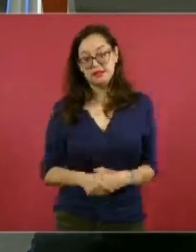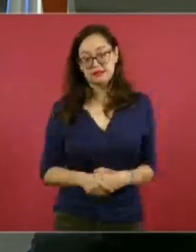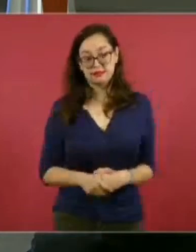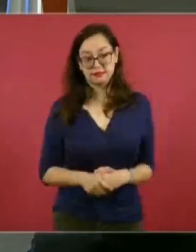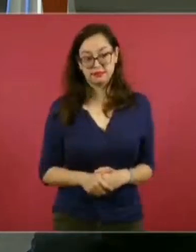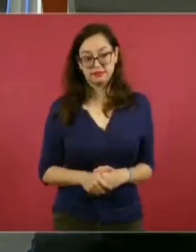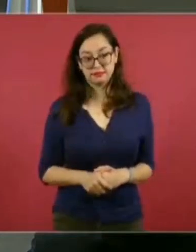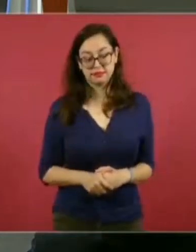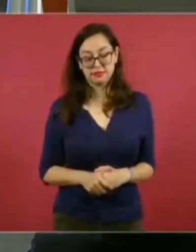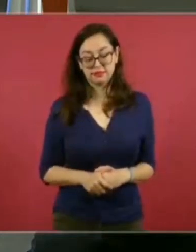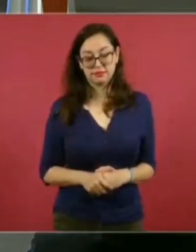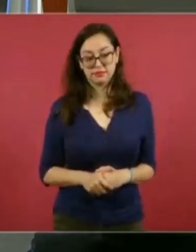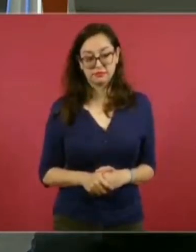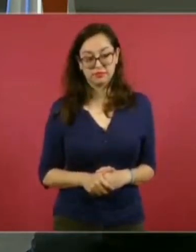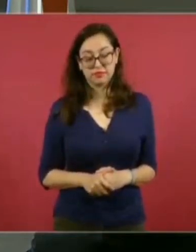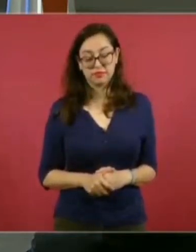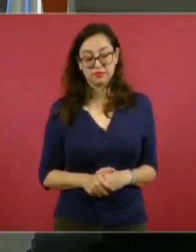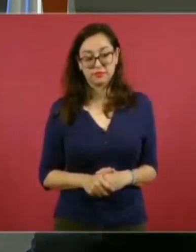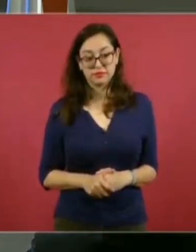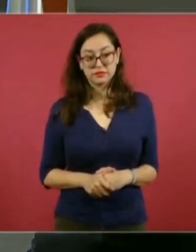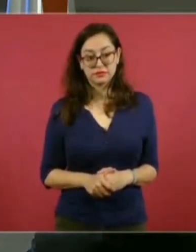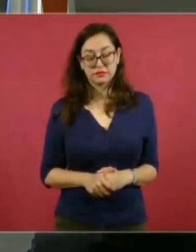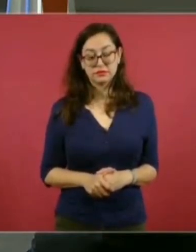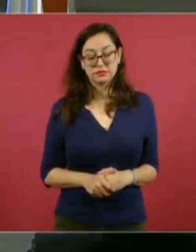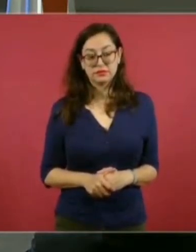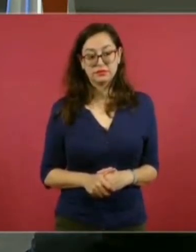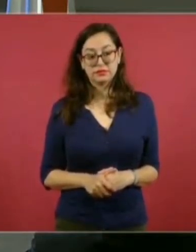Quien encabezó, dice el informante